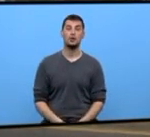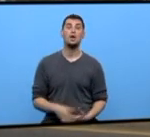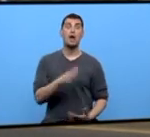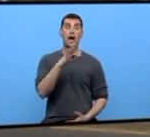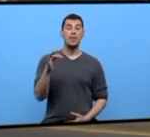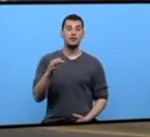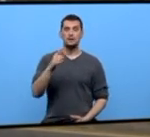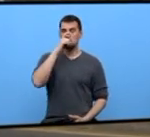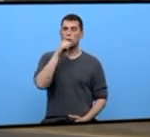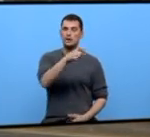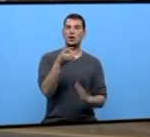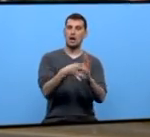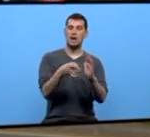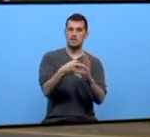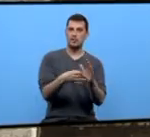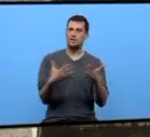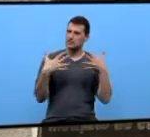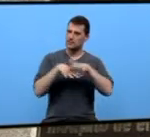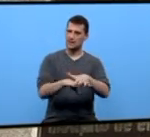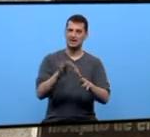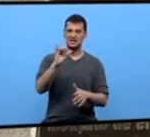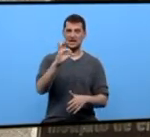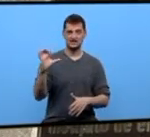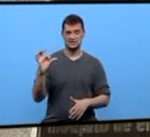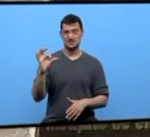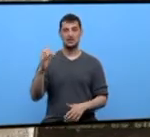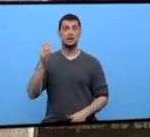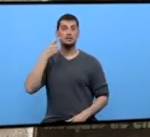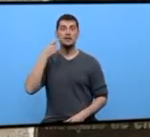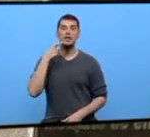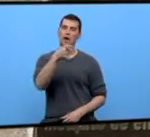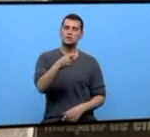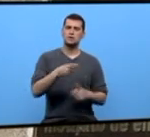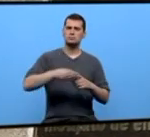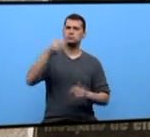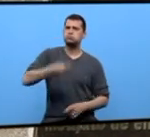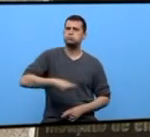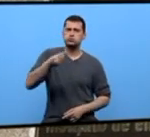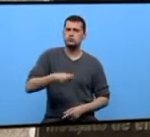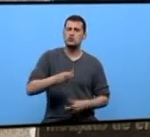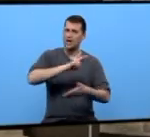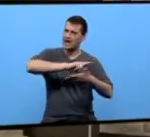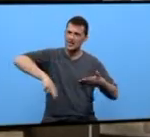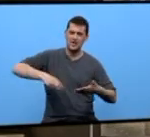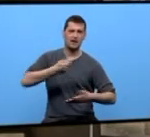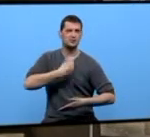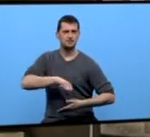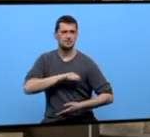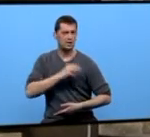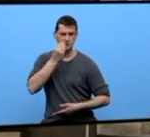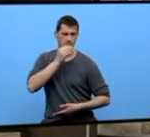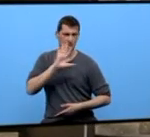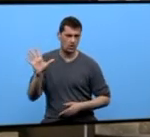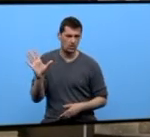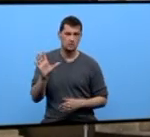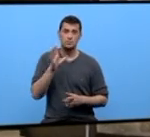Ademais, lembrouse que o nivel de calidade de integración do IES ás Mercedes o teñen convertido nun centro de referencia, non só en Galicia, senón en toda